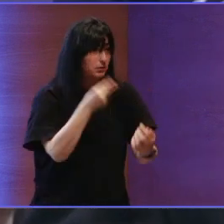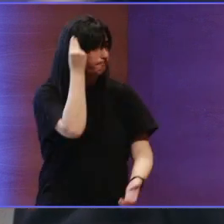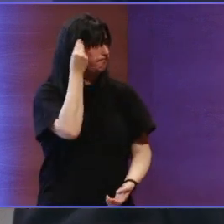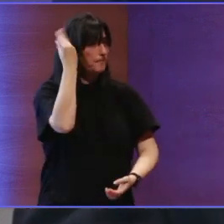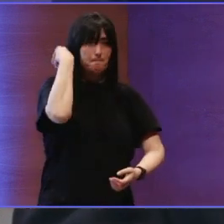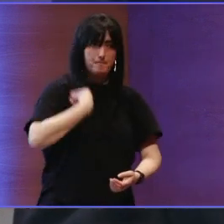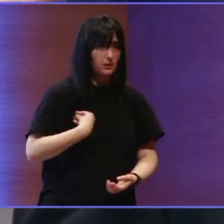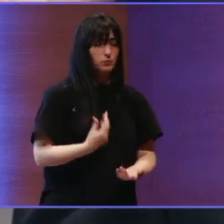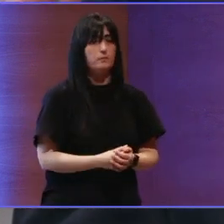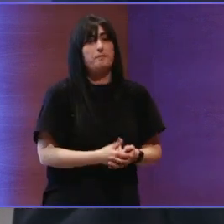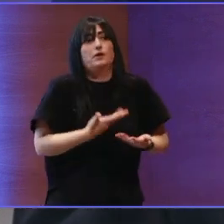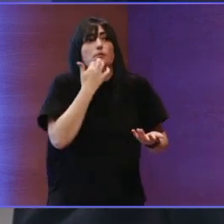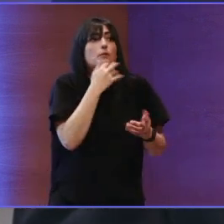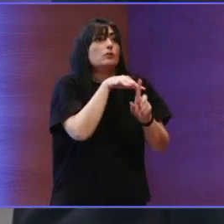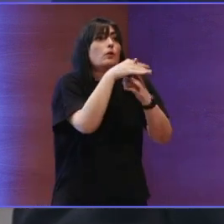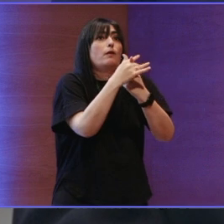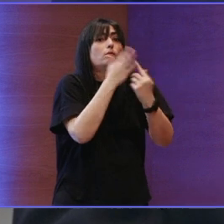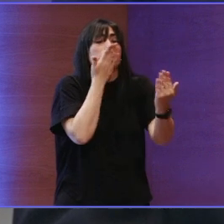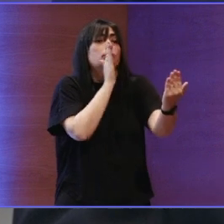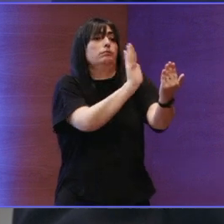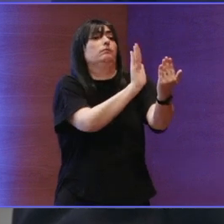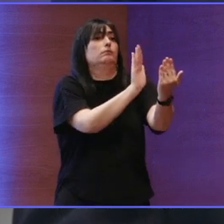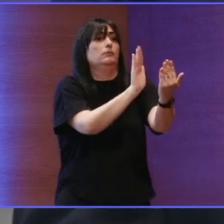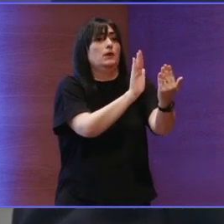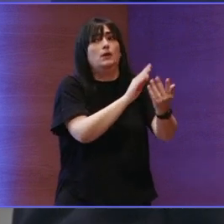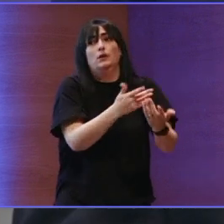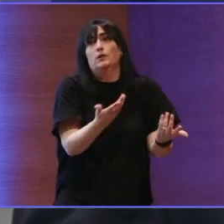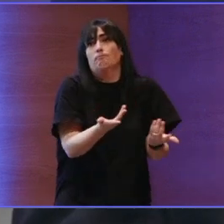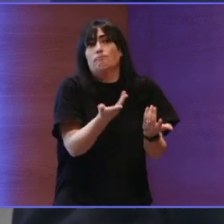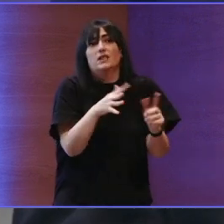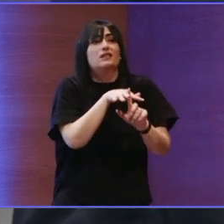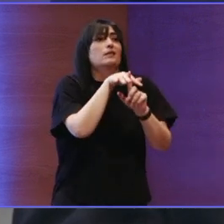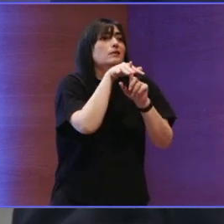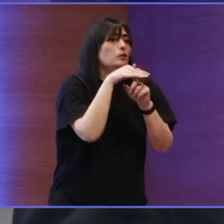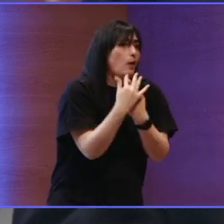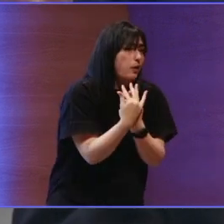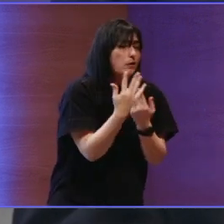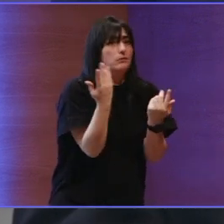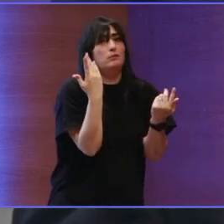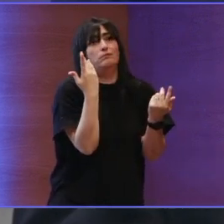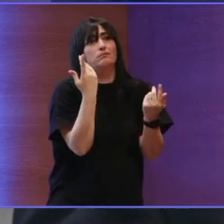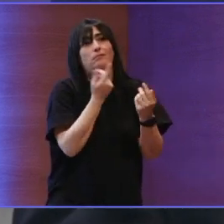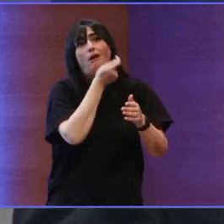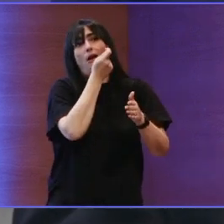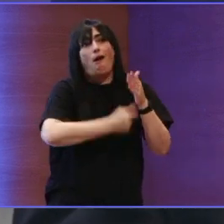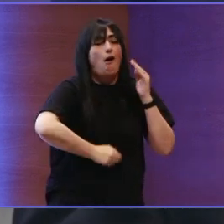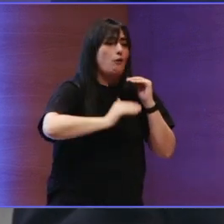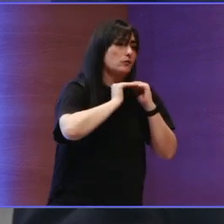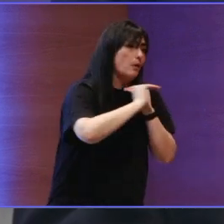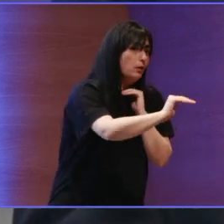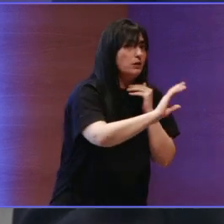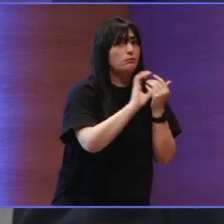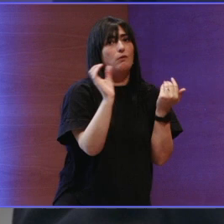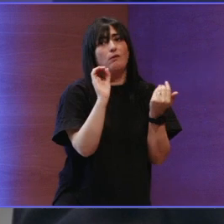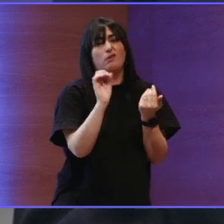es verdad que ante situaciones por ejemplo de de de conservadurismo y de corporativismo y de pocas ganas o poca